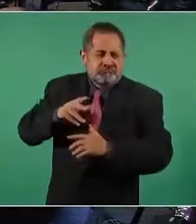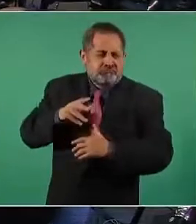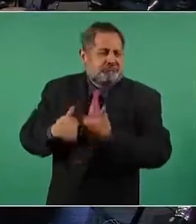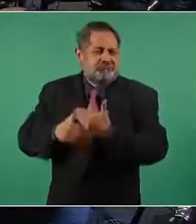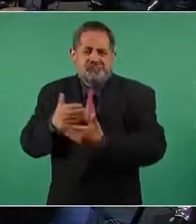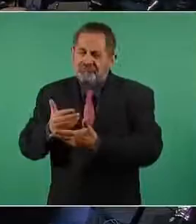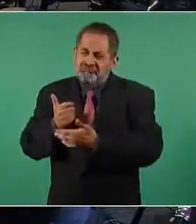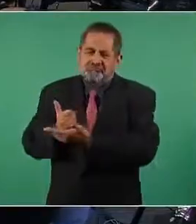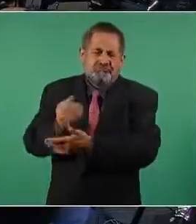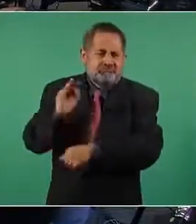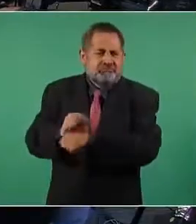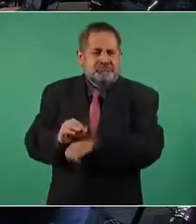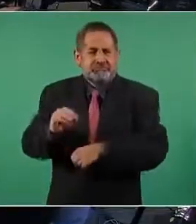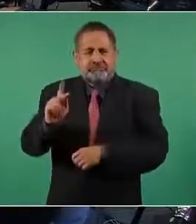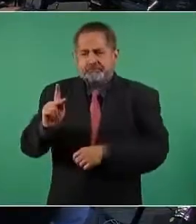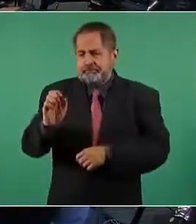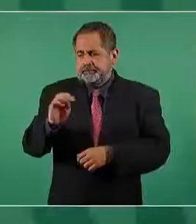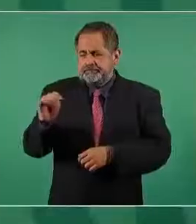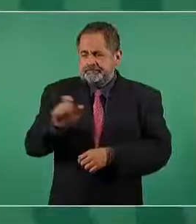rescatando a Pemex.